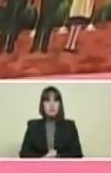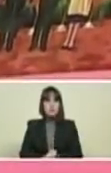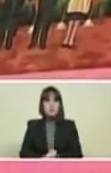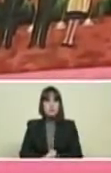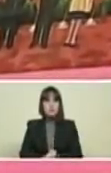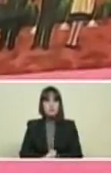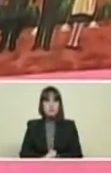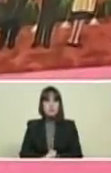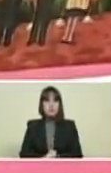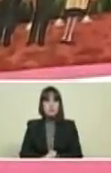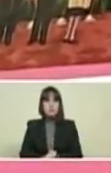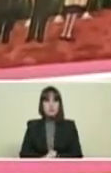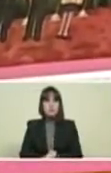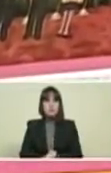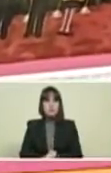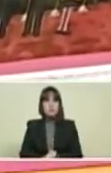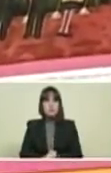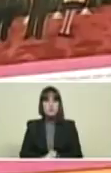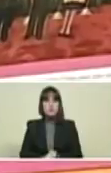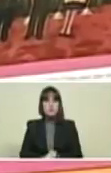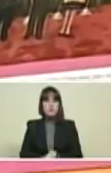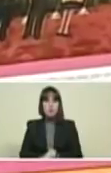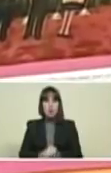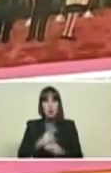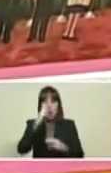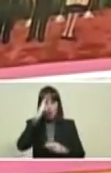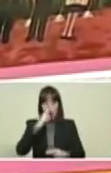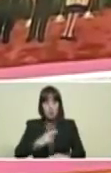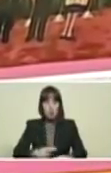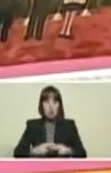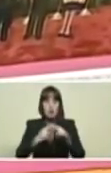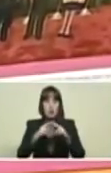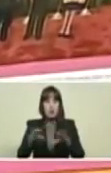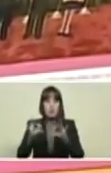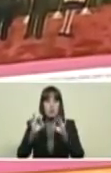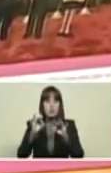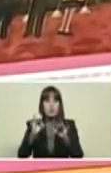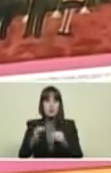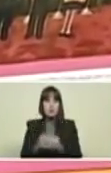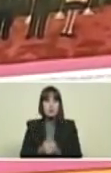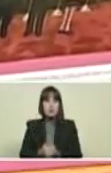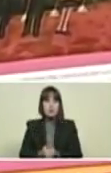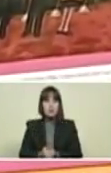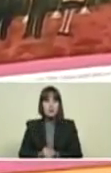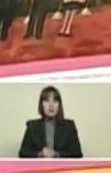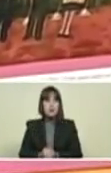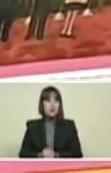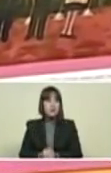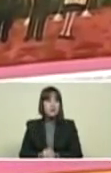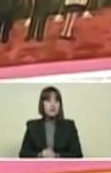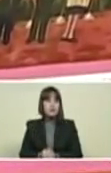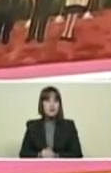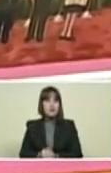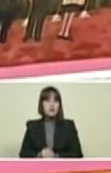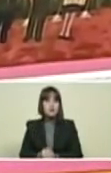foto que está aquí. Esos honores especiales que recibí en la plaza Tiananmen,